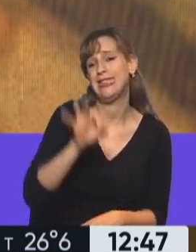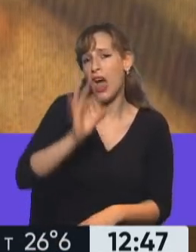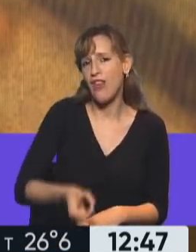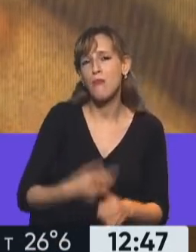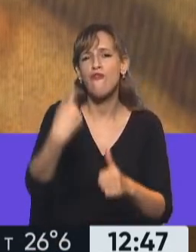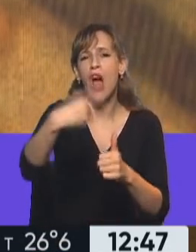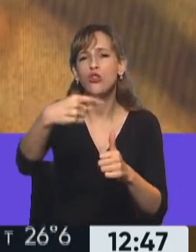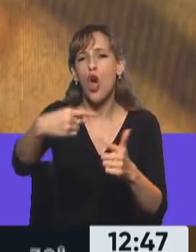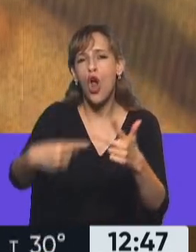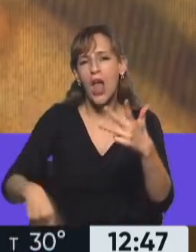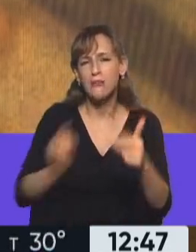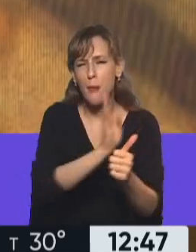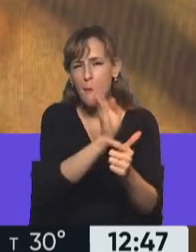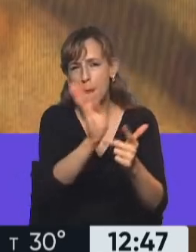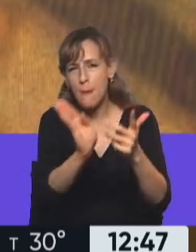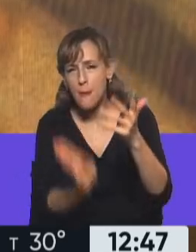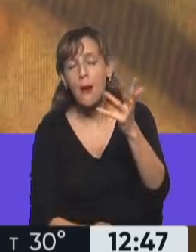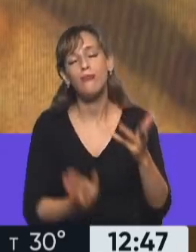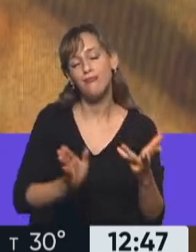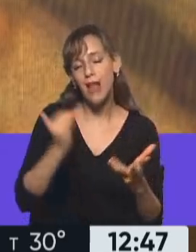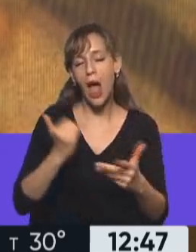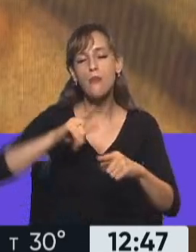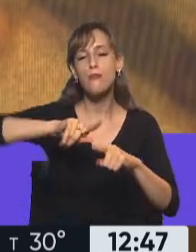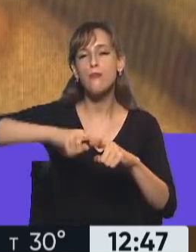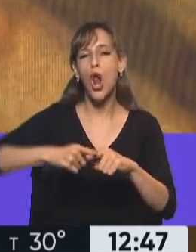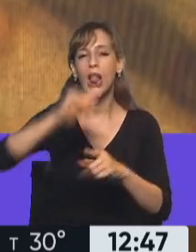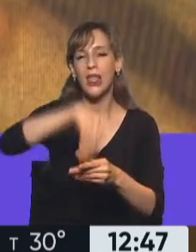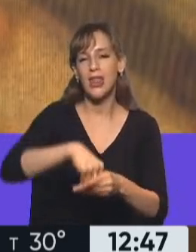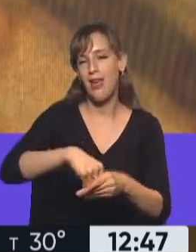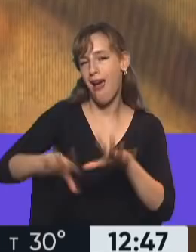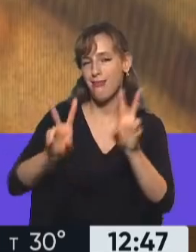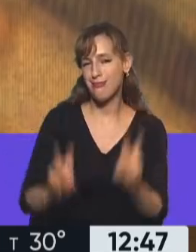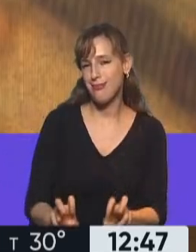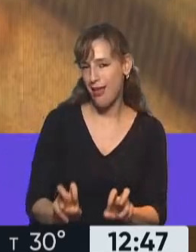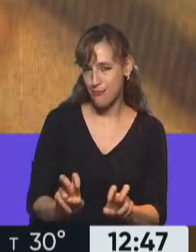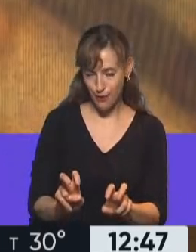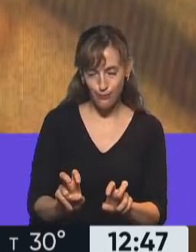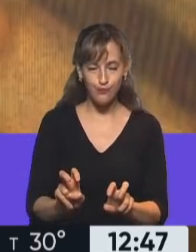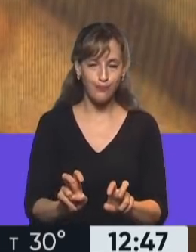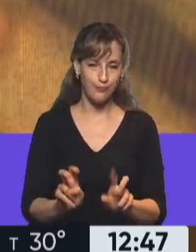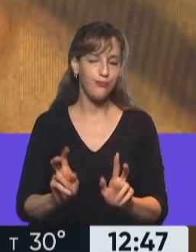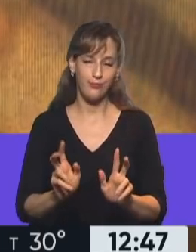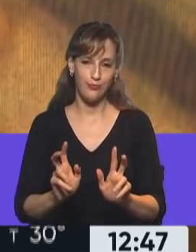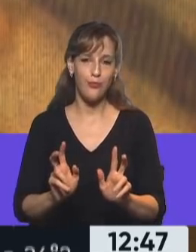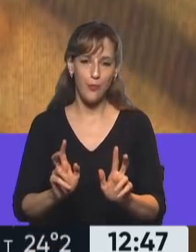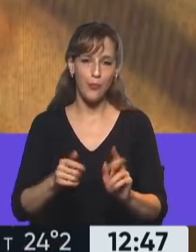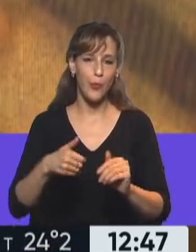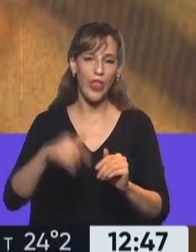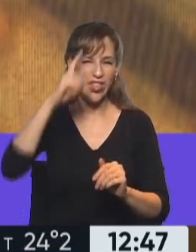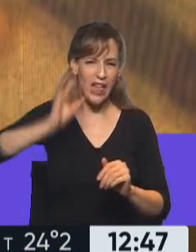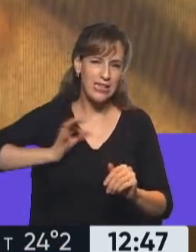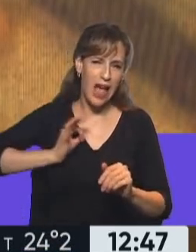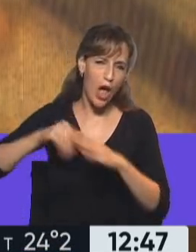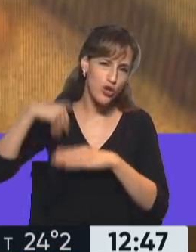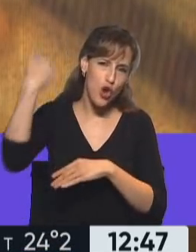factores y de miradas de índole política que aparecen en relación a esta discusión que va a atravesar nuestra próxima década